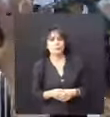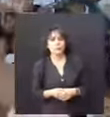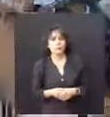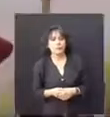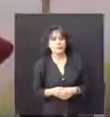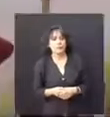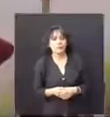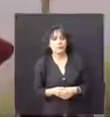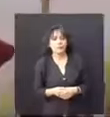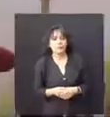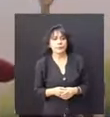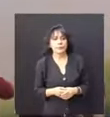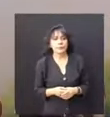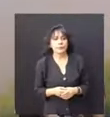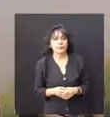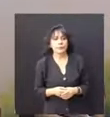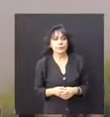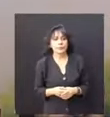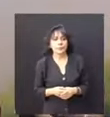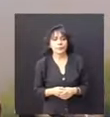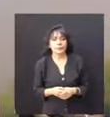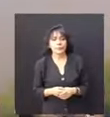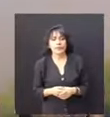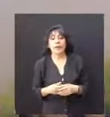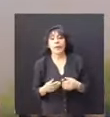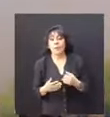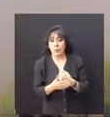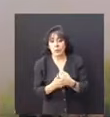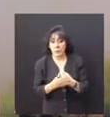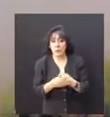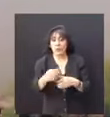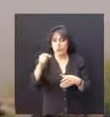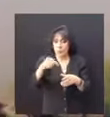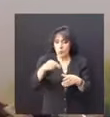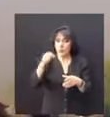Mariela Higinio al Senado de la República.